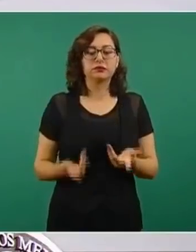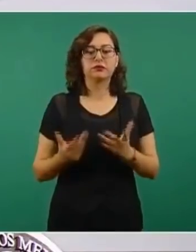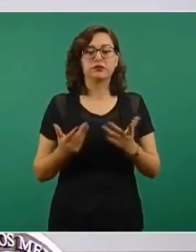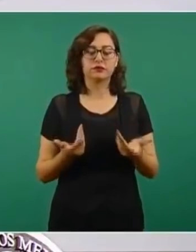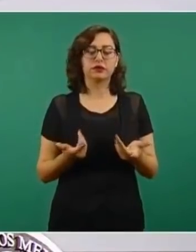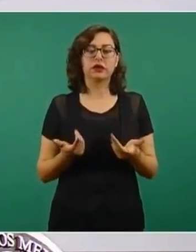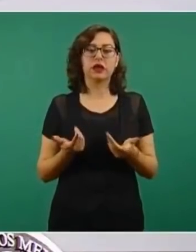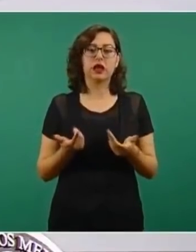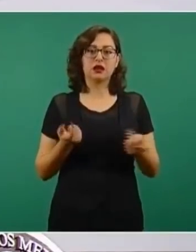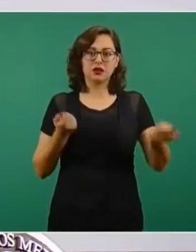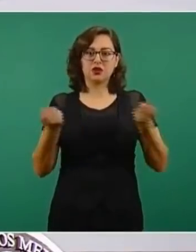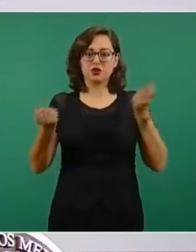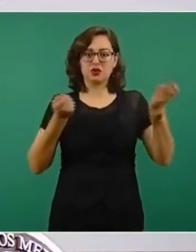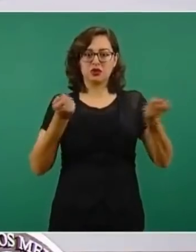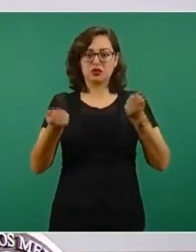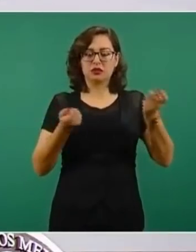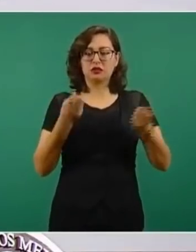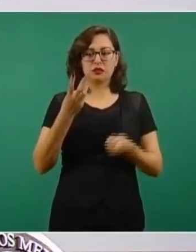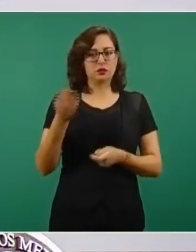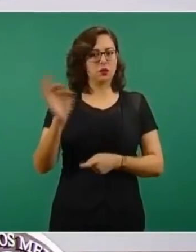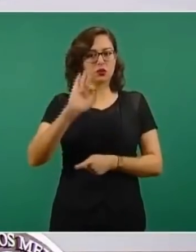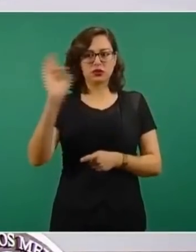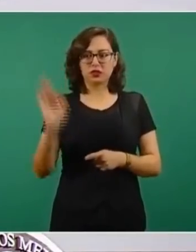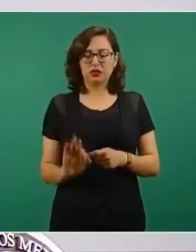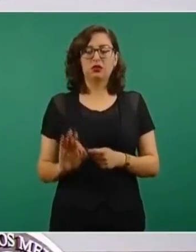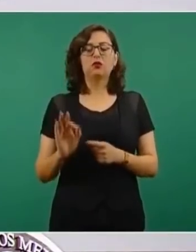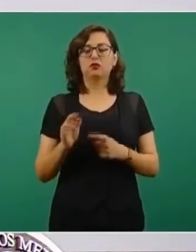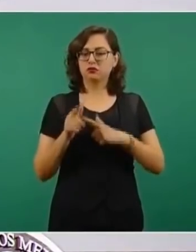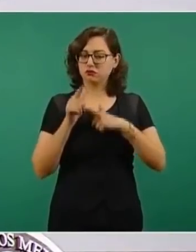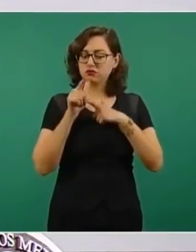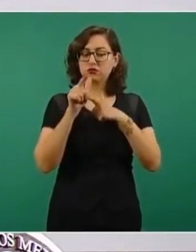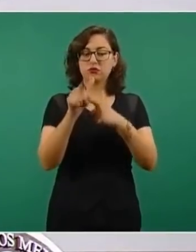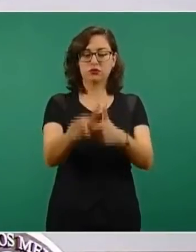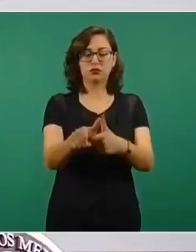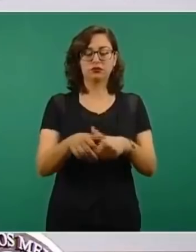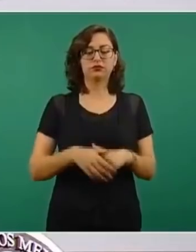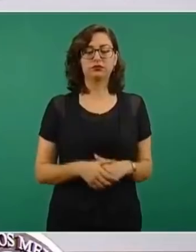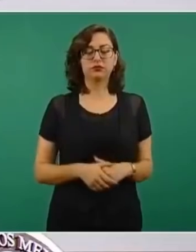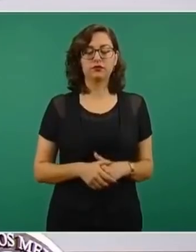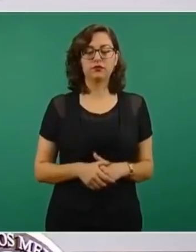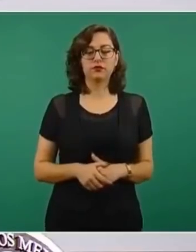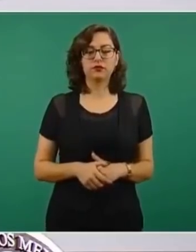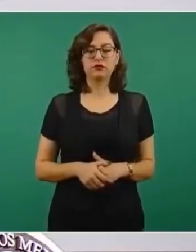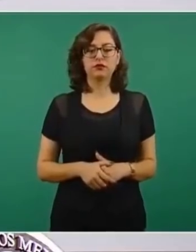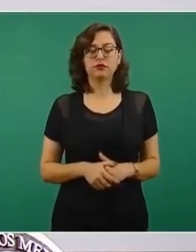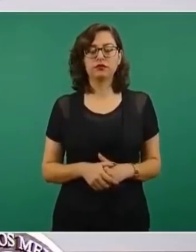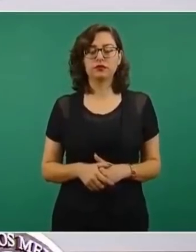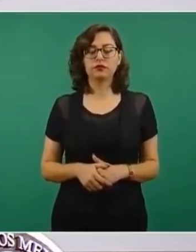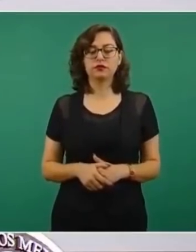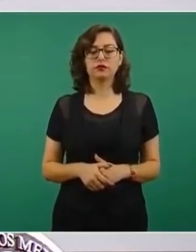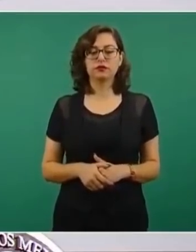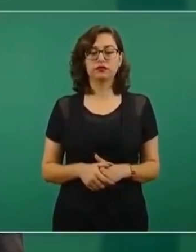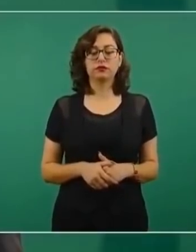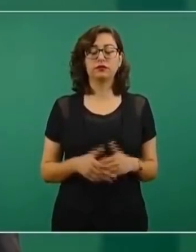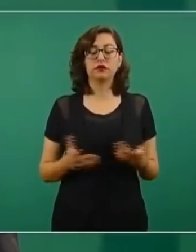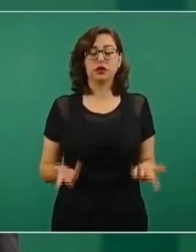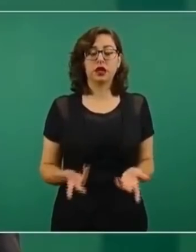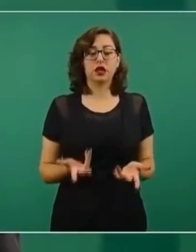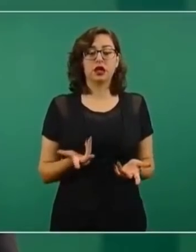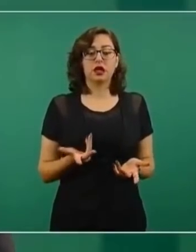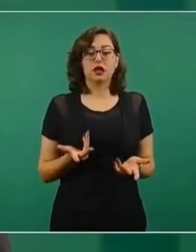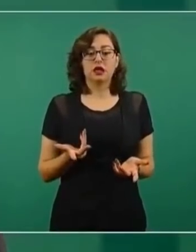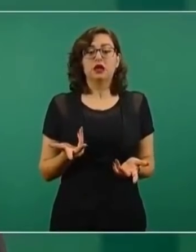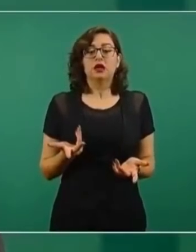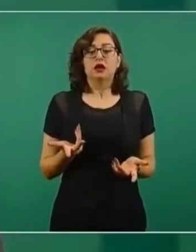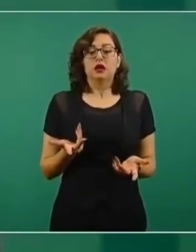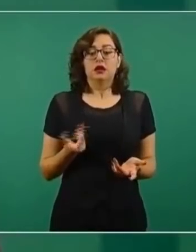seguir manteniendo ese 3%. Actualmente, pues bueno, el mes en el puro costo de generación, insisto, que es